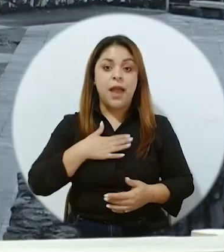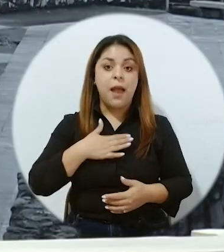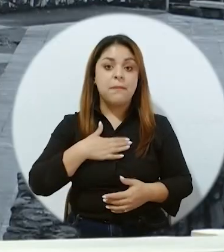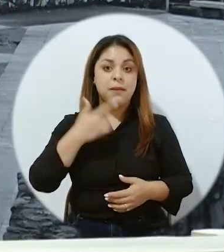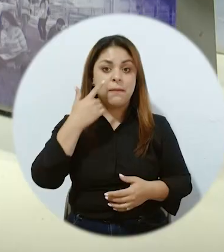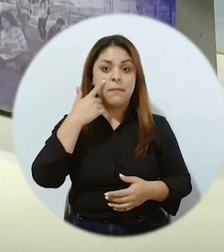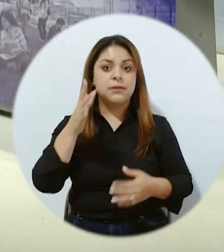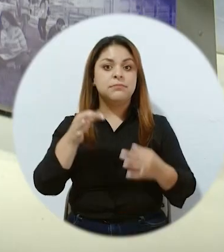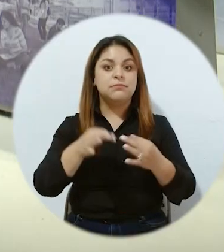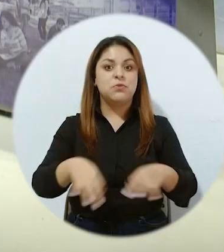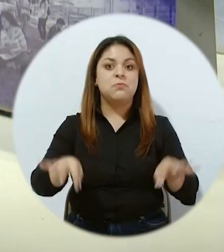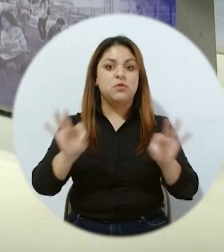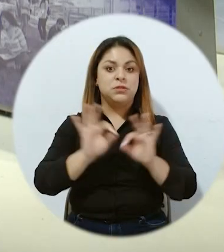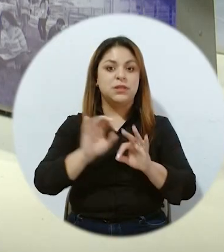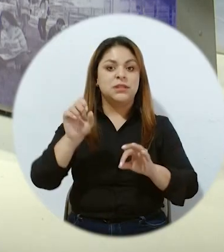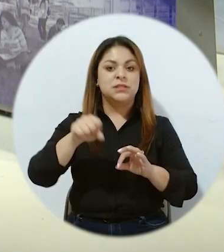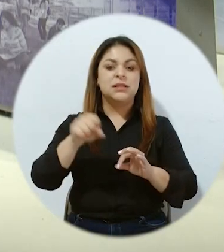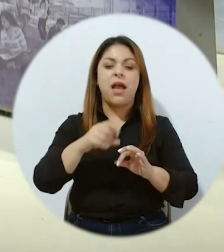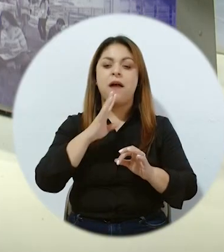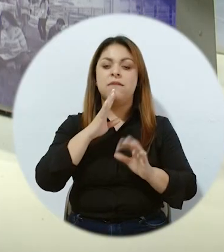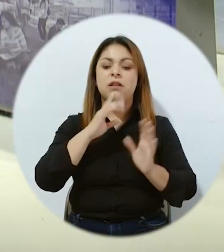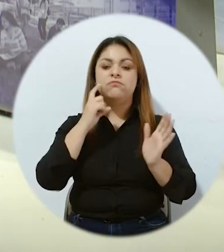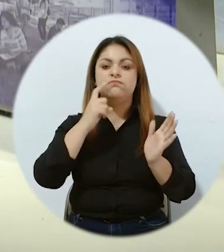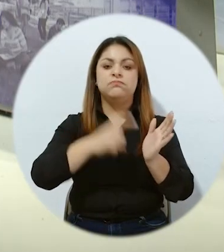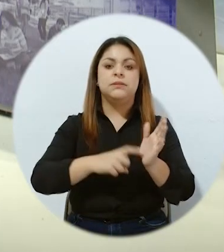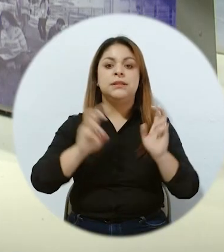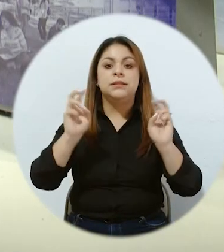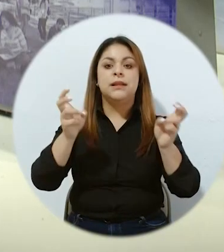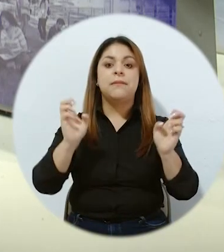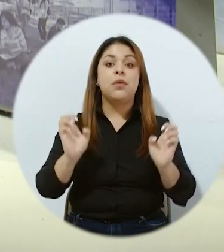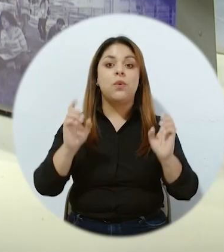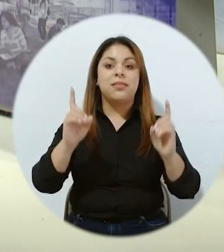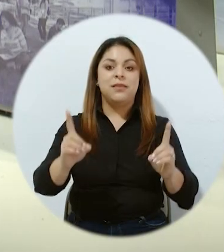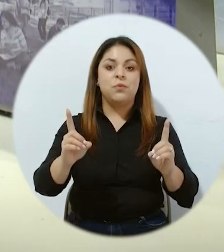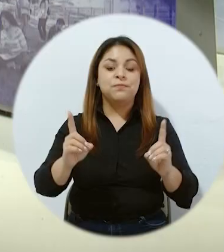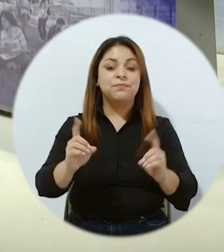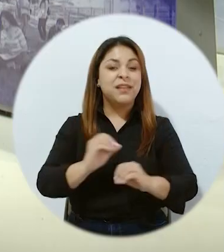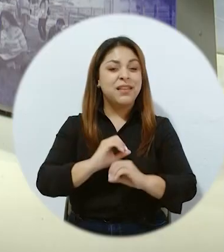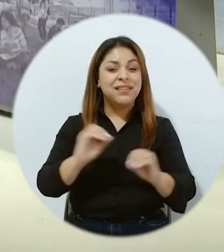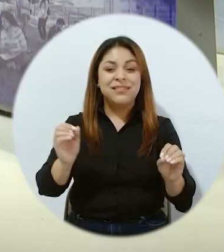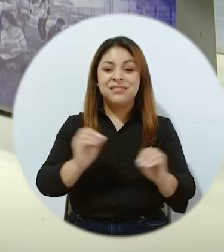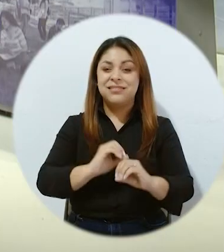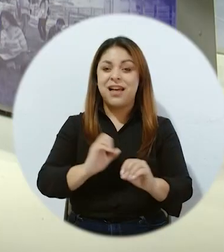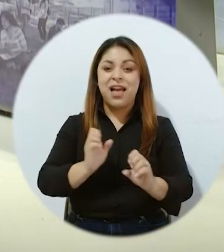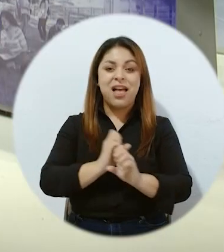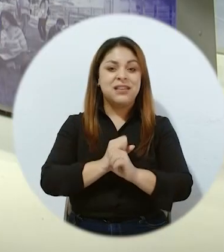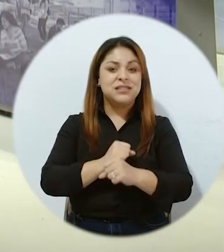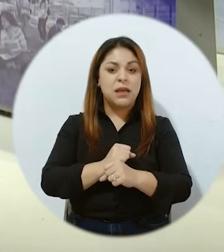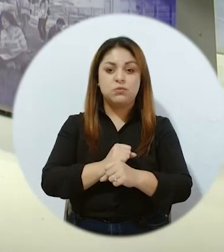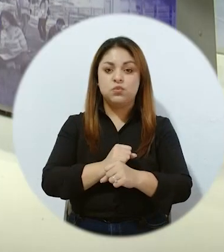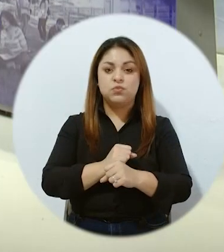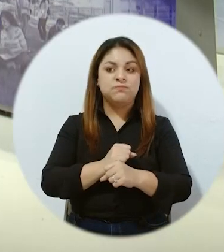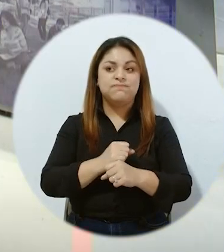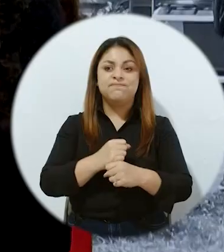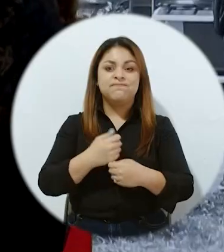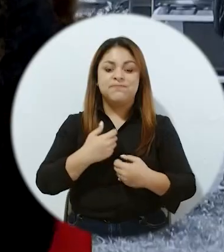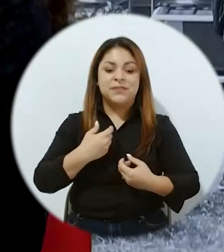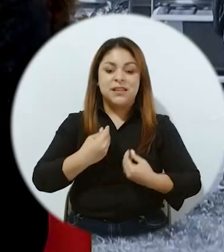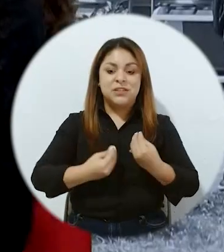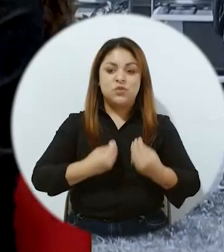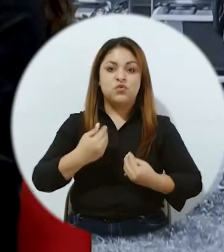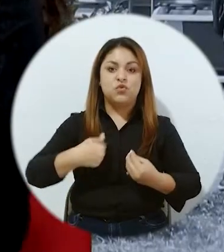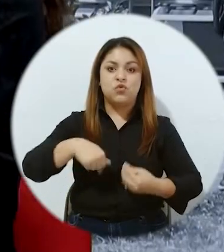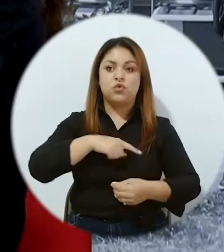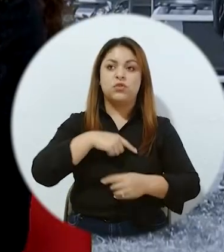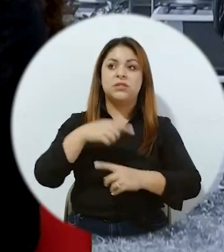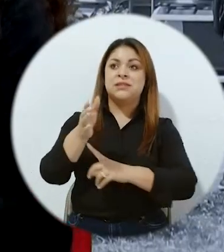me parece importante resaltar nada más el tema educativo. Nada hacemos si no hay un relevo generacional de estas prácticas. Nada hacemos si